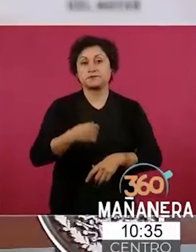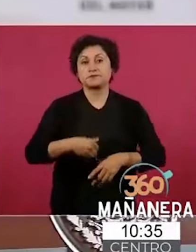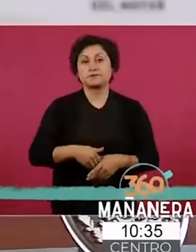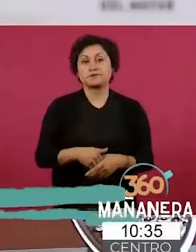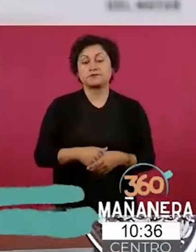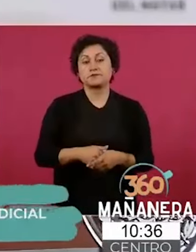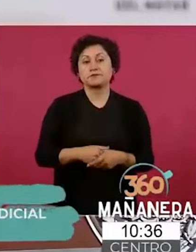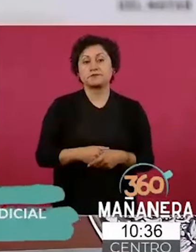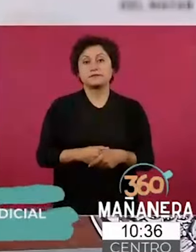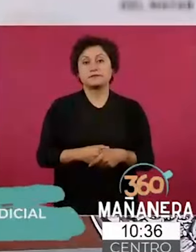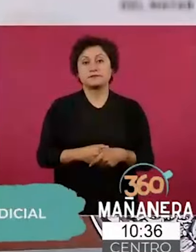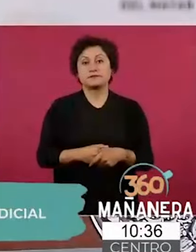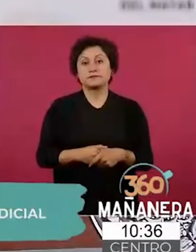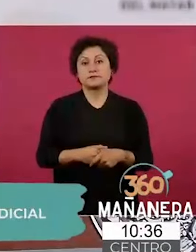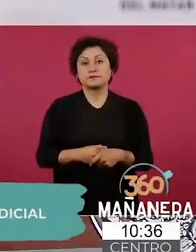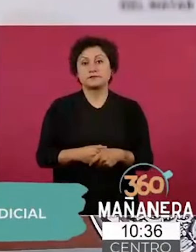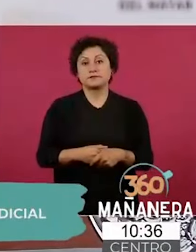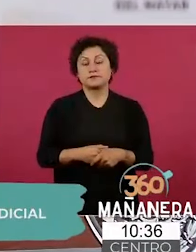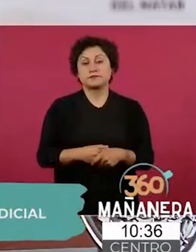es